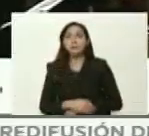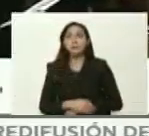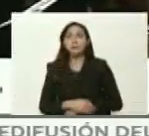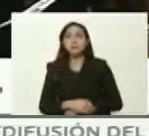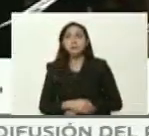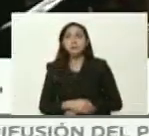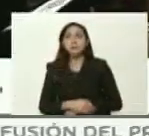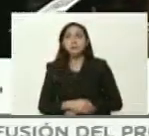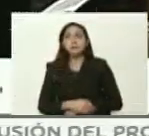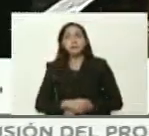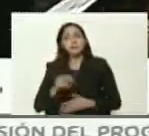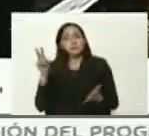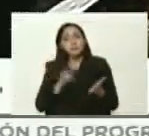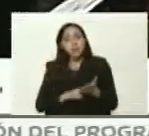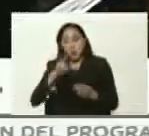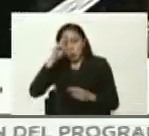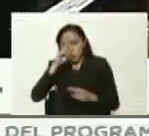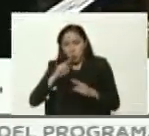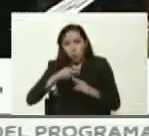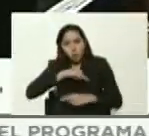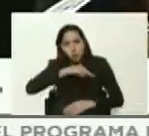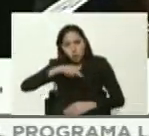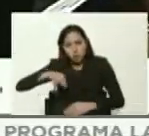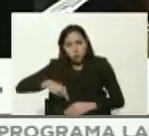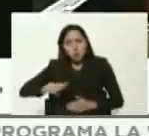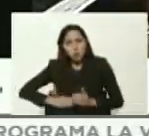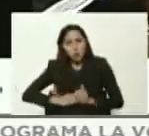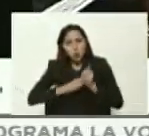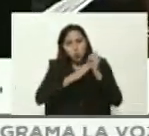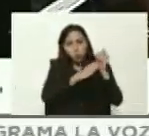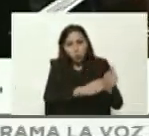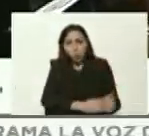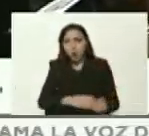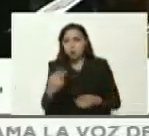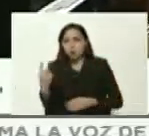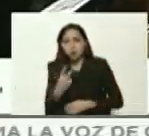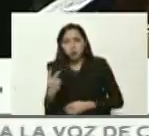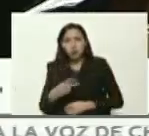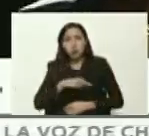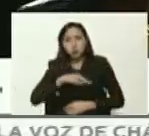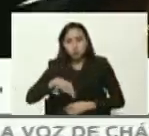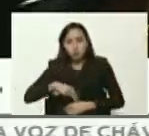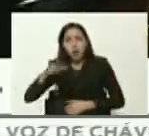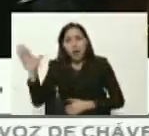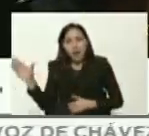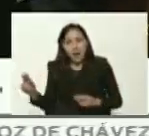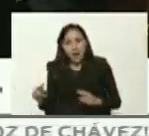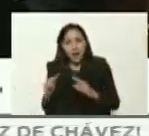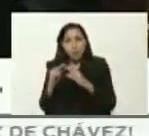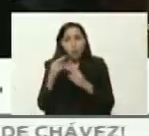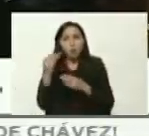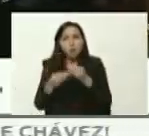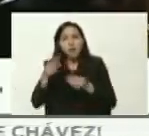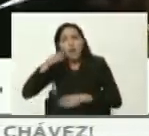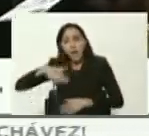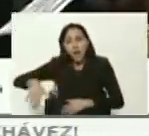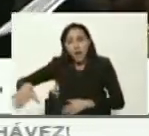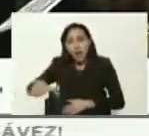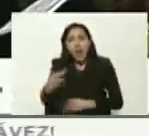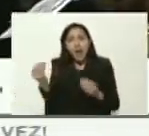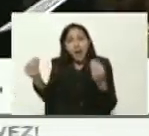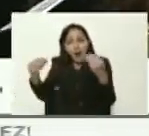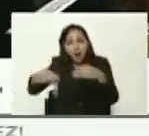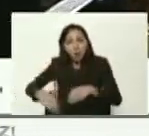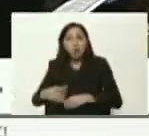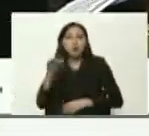verdad un honor para nosotros, dirigentes como Naún y mi persona, poder encontrarnos con un pueblo tan organizado, con